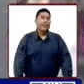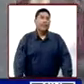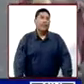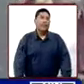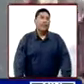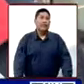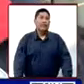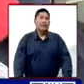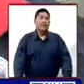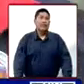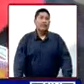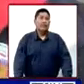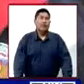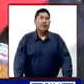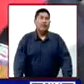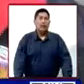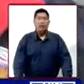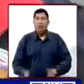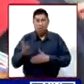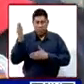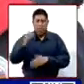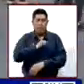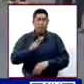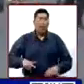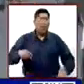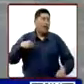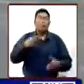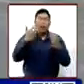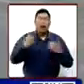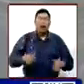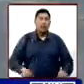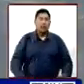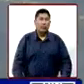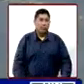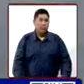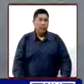molestos queremos que esté presente el alcalde en esta